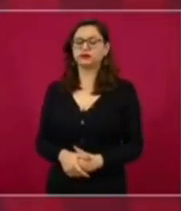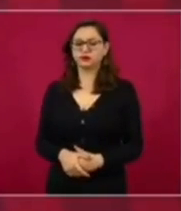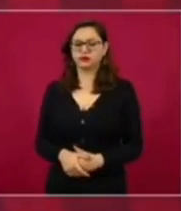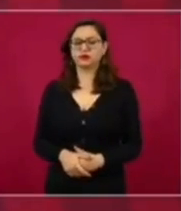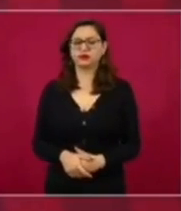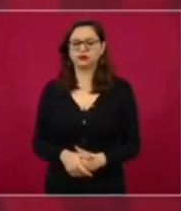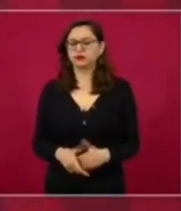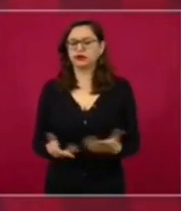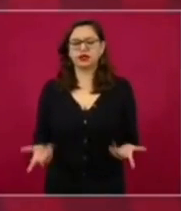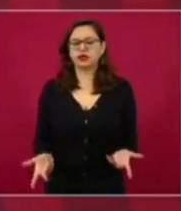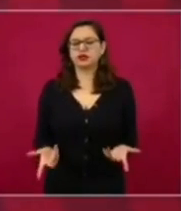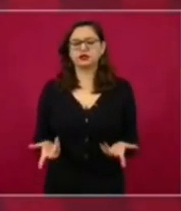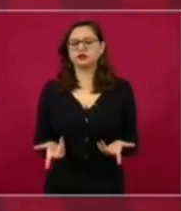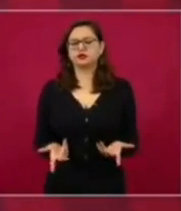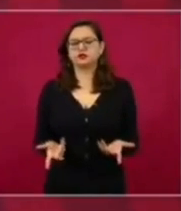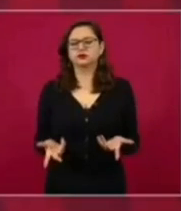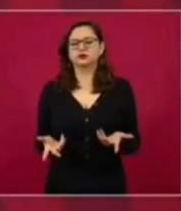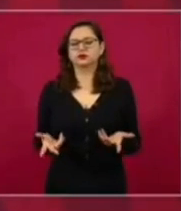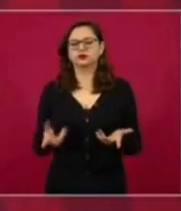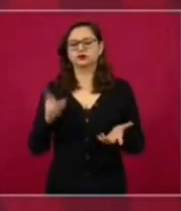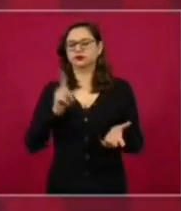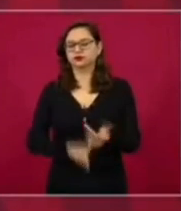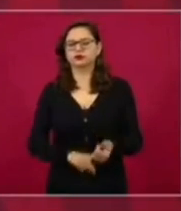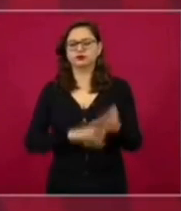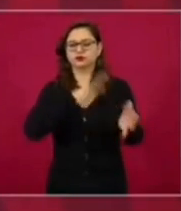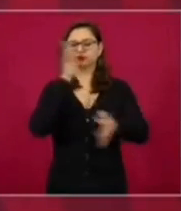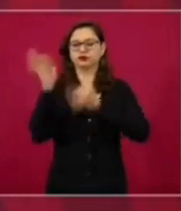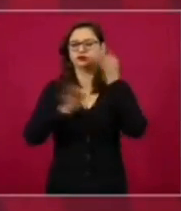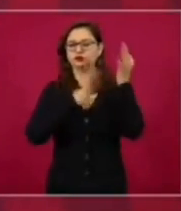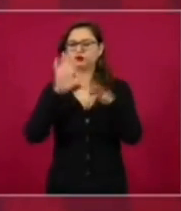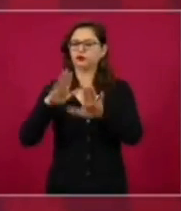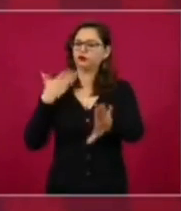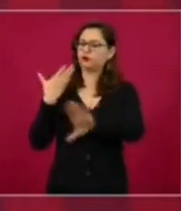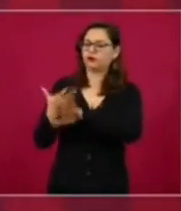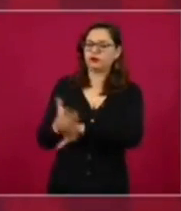una especie de golpismo mediático.